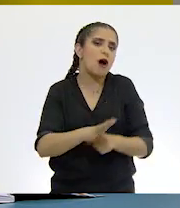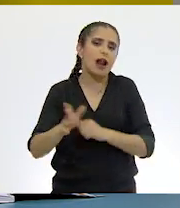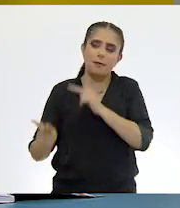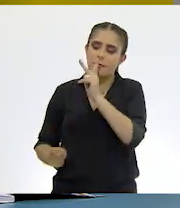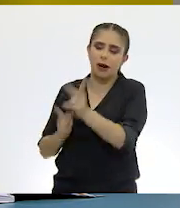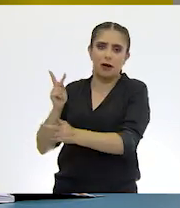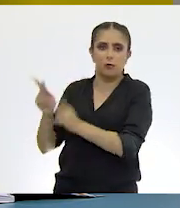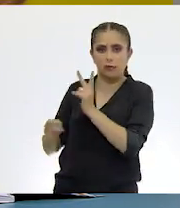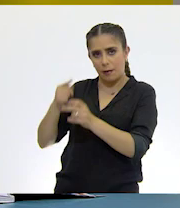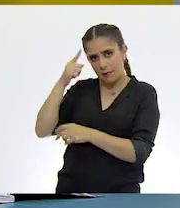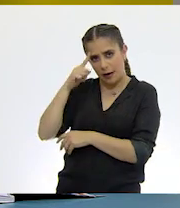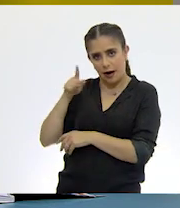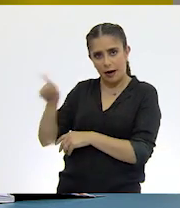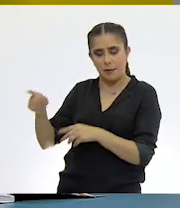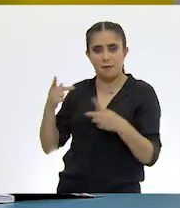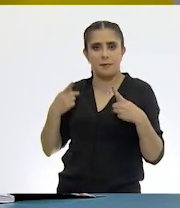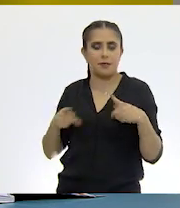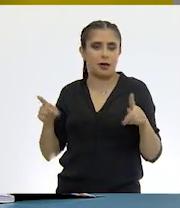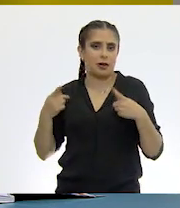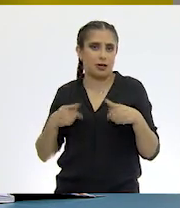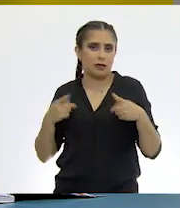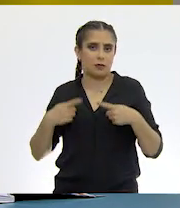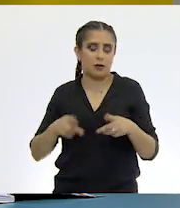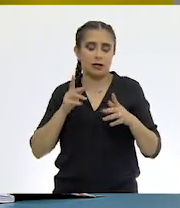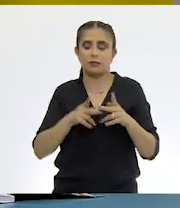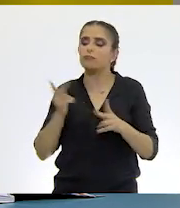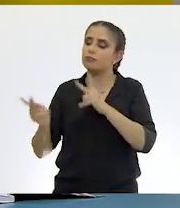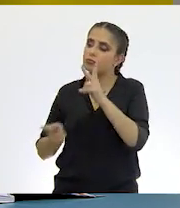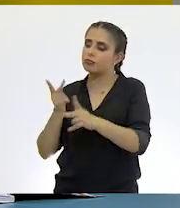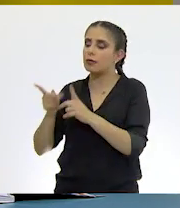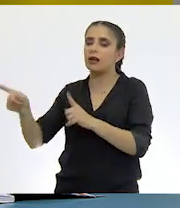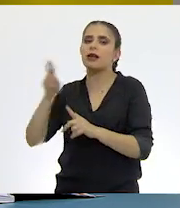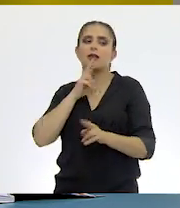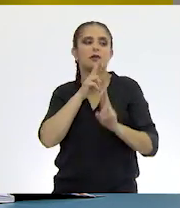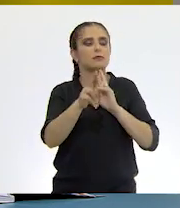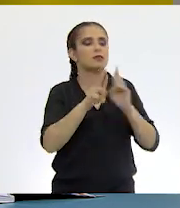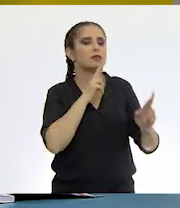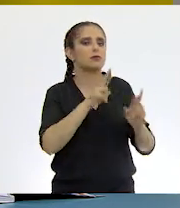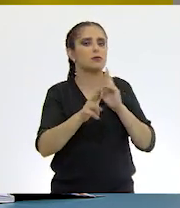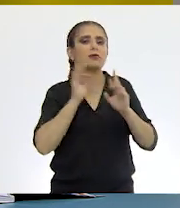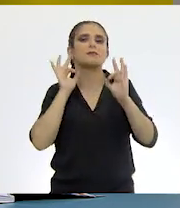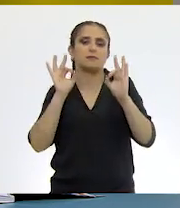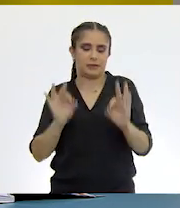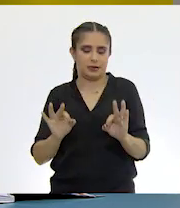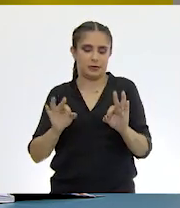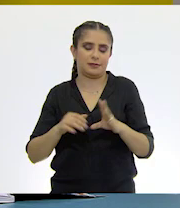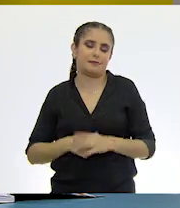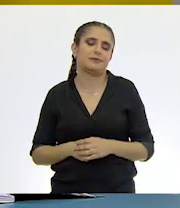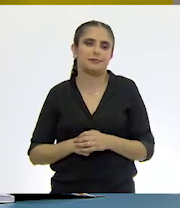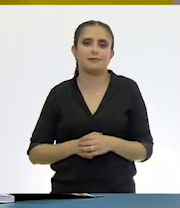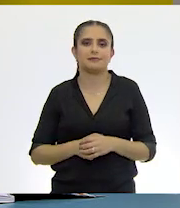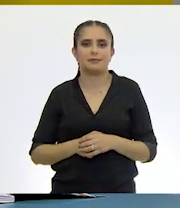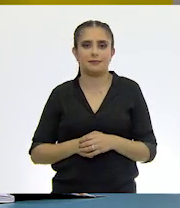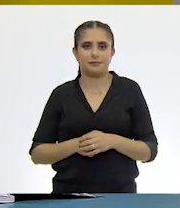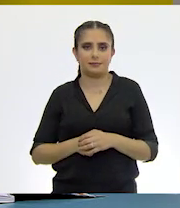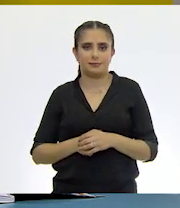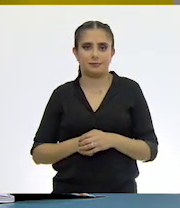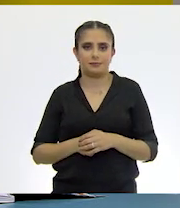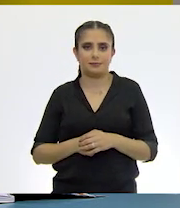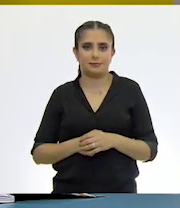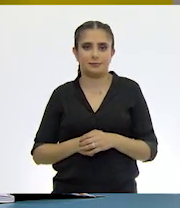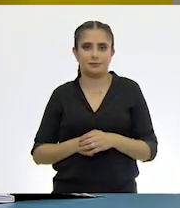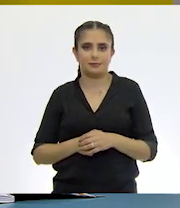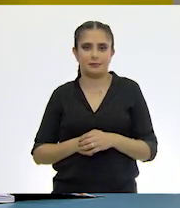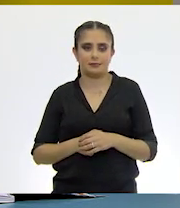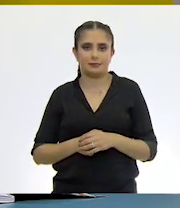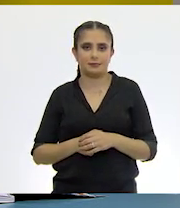plantearle a esa persona, precisamente para rescatar la información que le falte a tu reportaje. Una vez que tengas